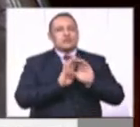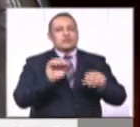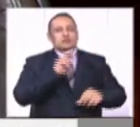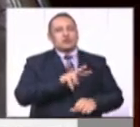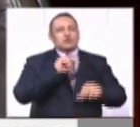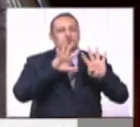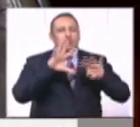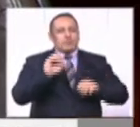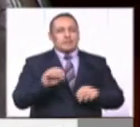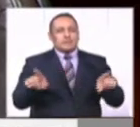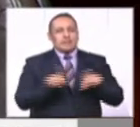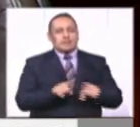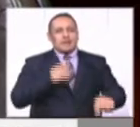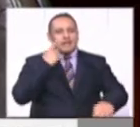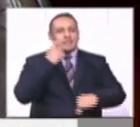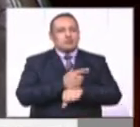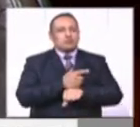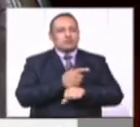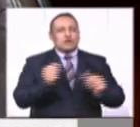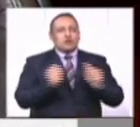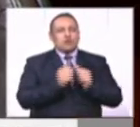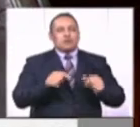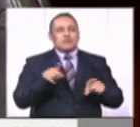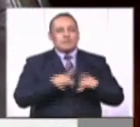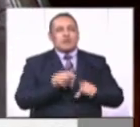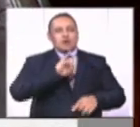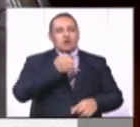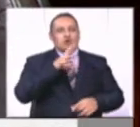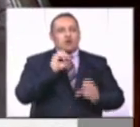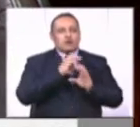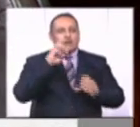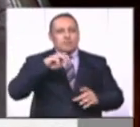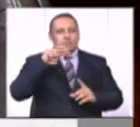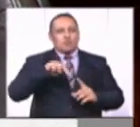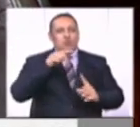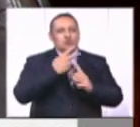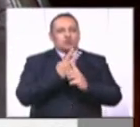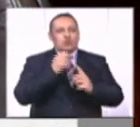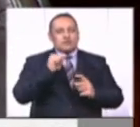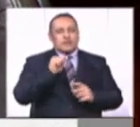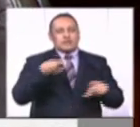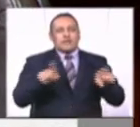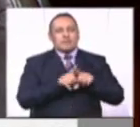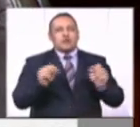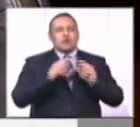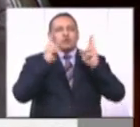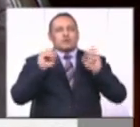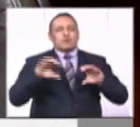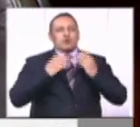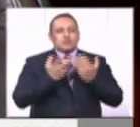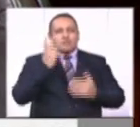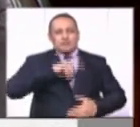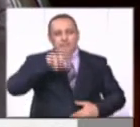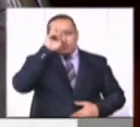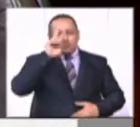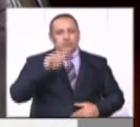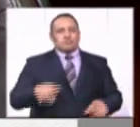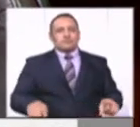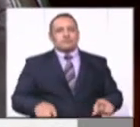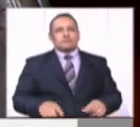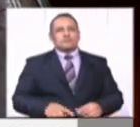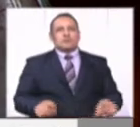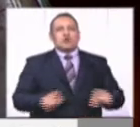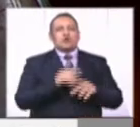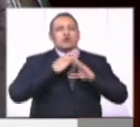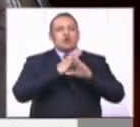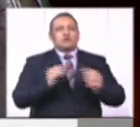290 que interpone el denunciante Jorge Carlos Montoya manrique en su condición de congresista de la República